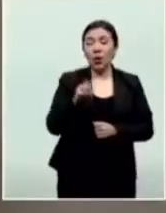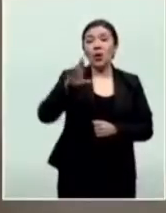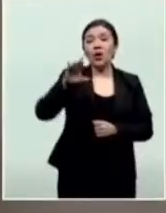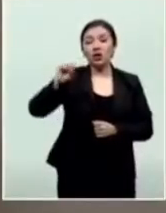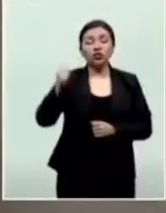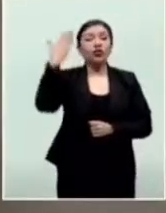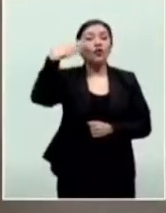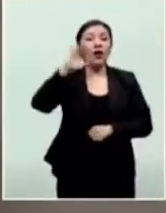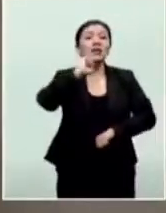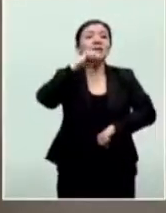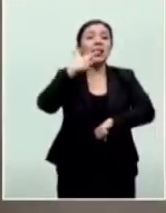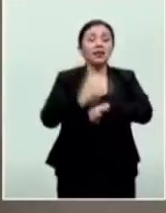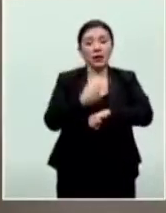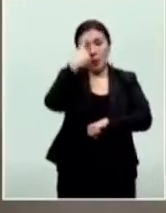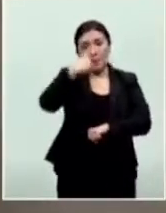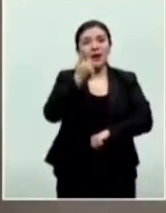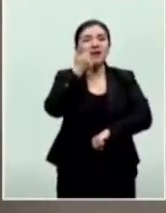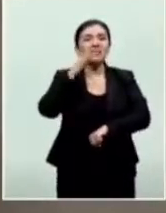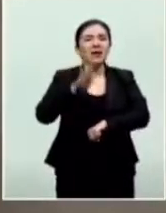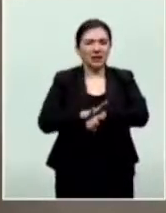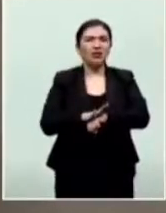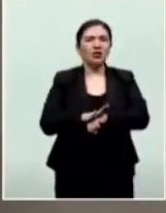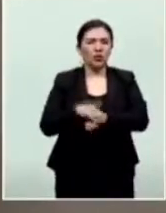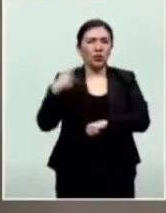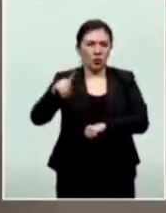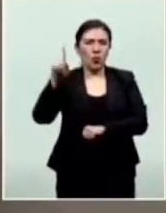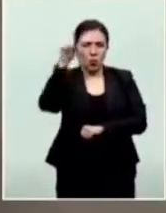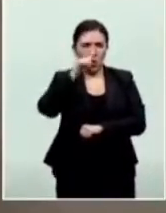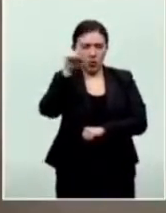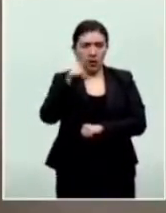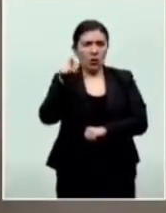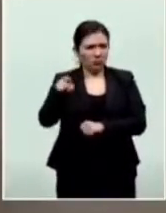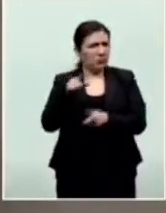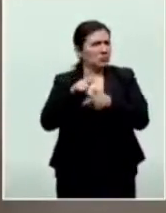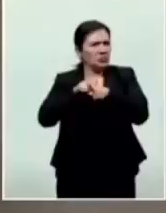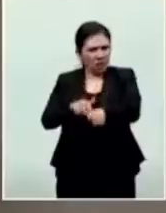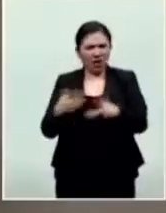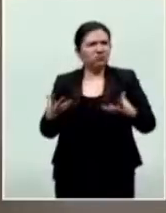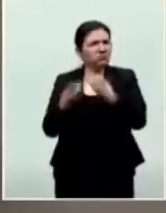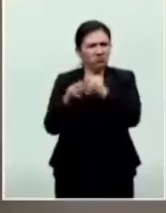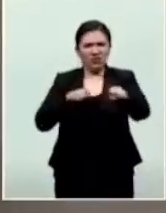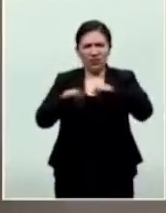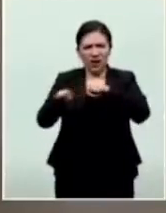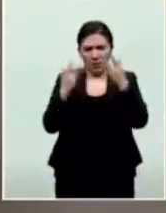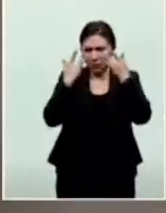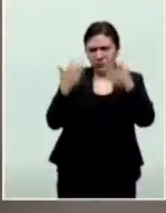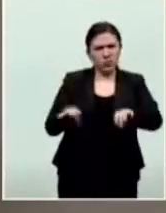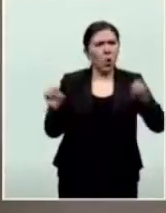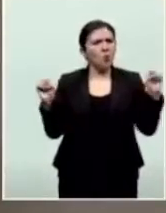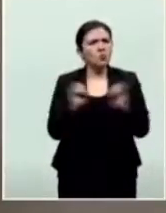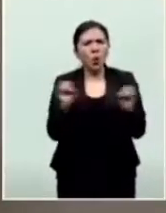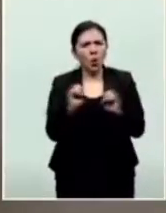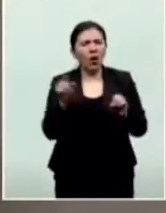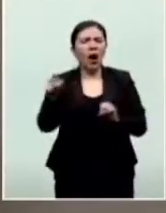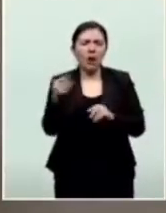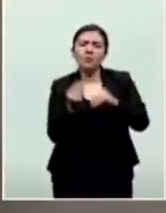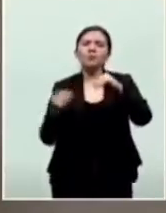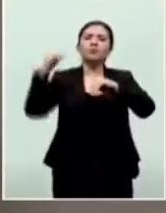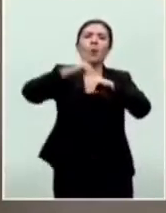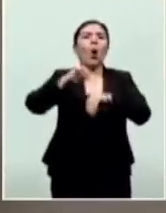era secretario de Administración del Consejo, no ha salido del Consejo, está en una posición